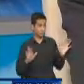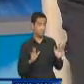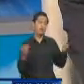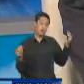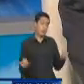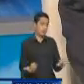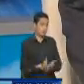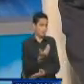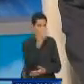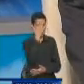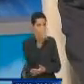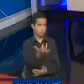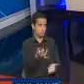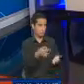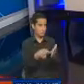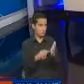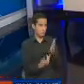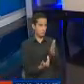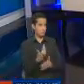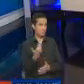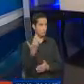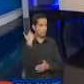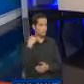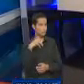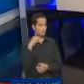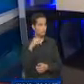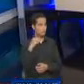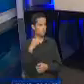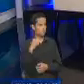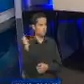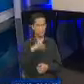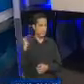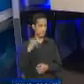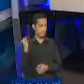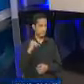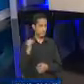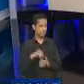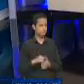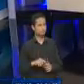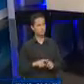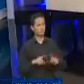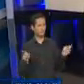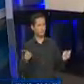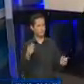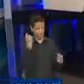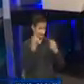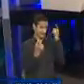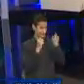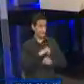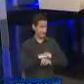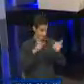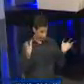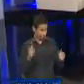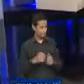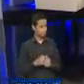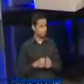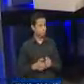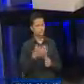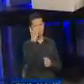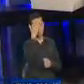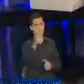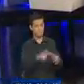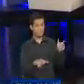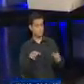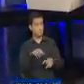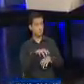nuevo realmente, porque las salvaguardias se aplicaron recién el miércoles pasado. Pero el tema es, ¿se está entendiendo el tema de las salvaguardias por quienes van a ser los marchantes